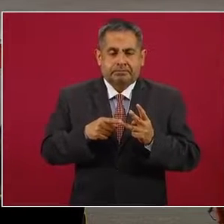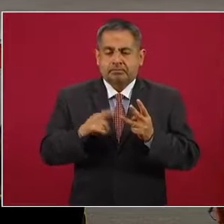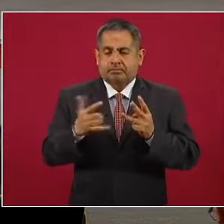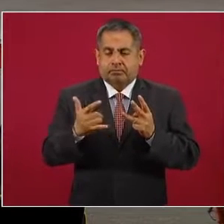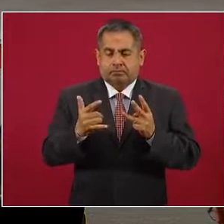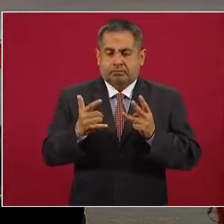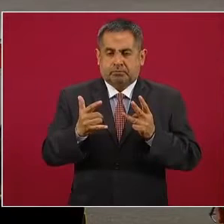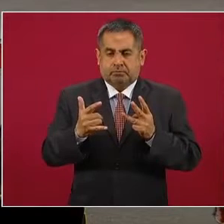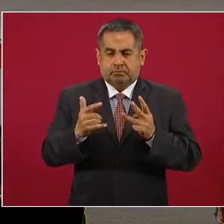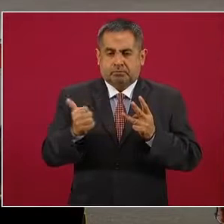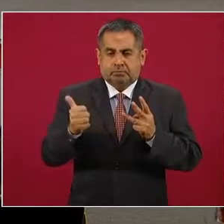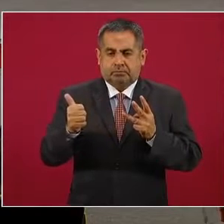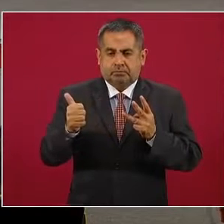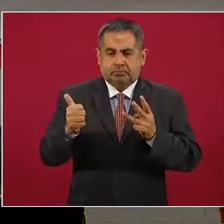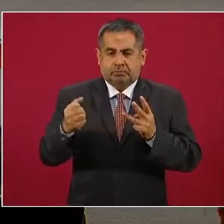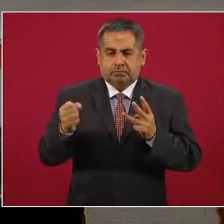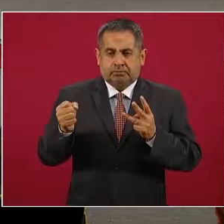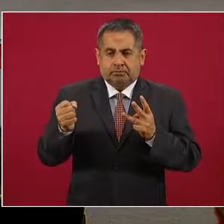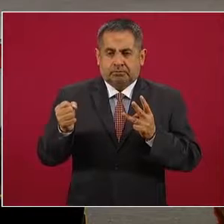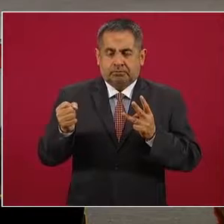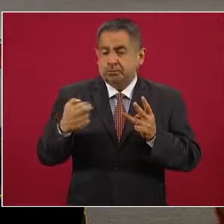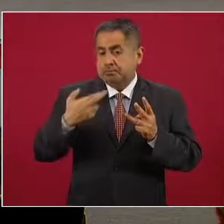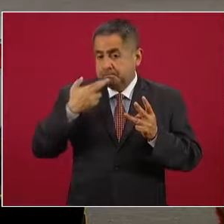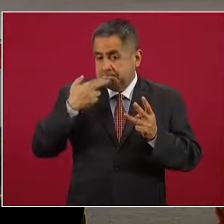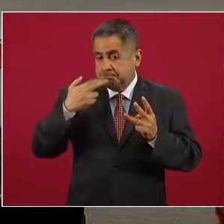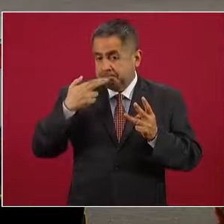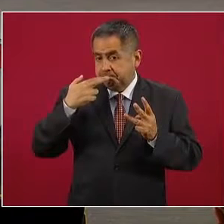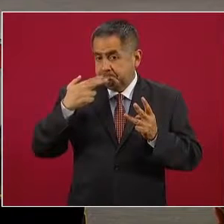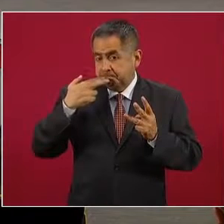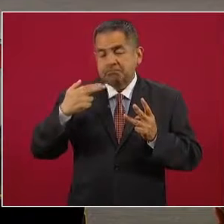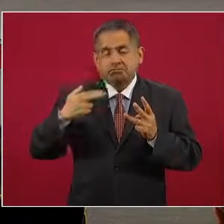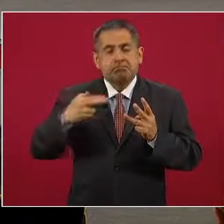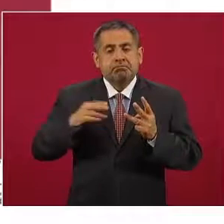julio, agosto y septiembre.